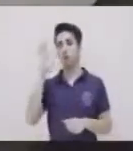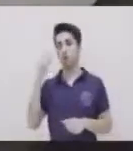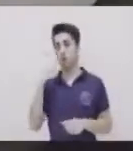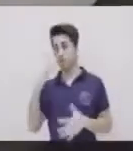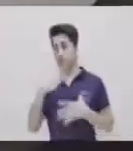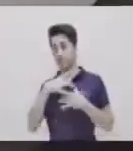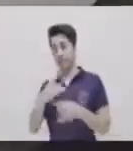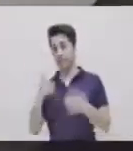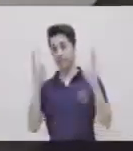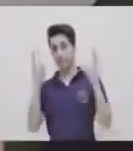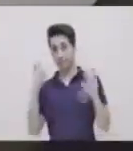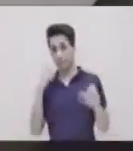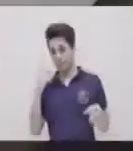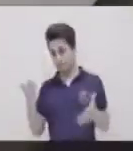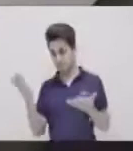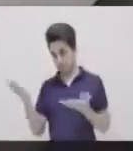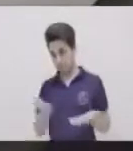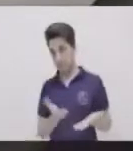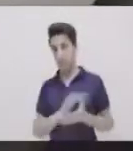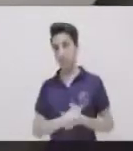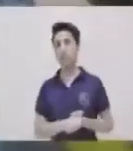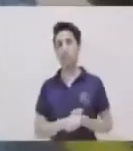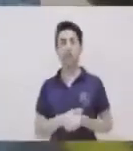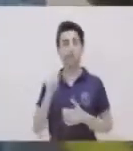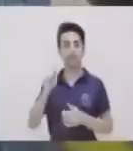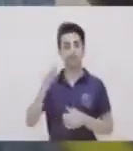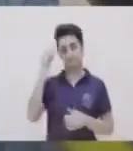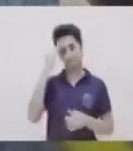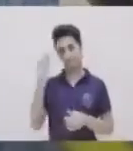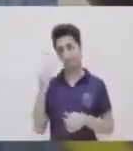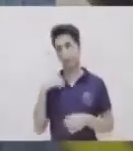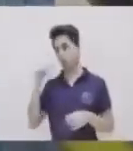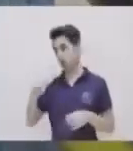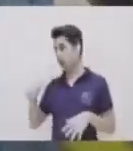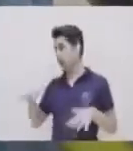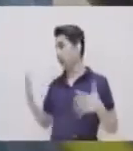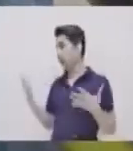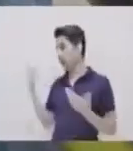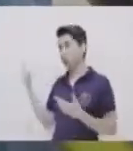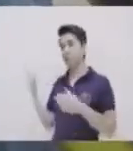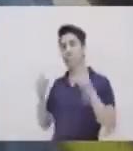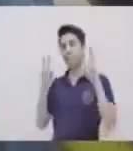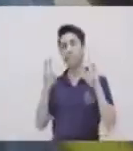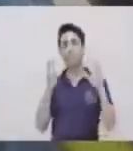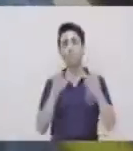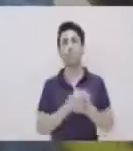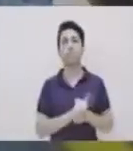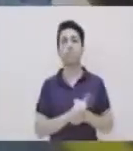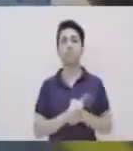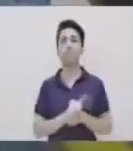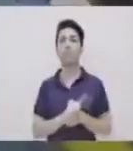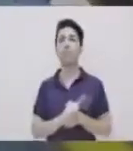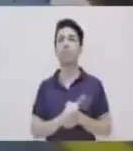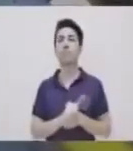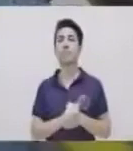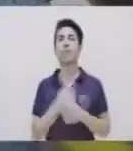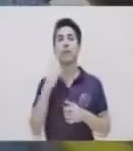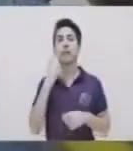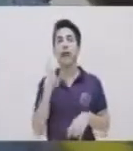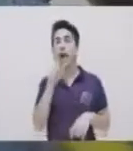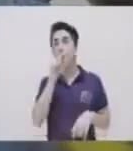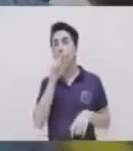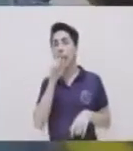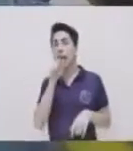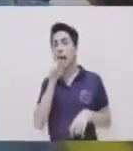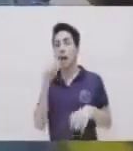tema bastante interesante. Profe, bienvenido. Gracias nuevamente. Fíjate que el día de hoy vamos a tratar el tema de